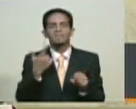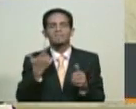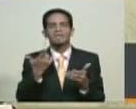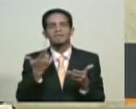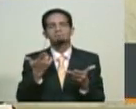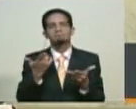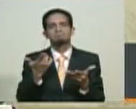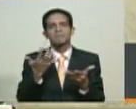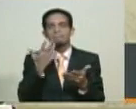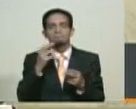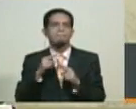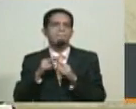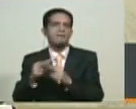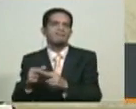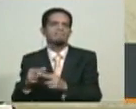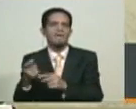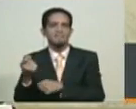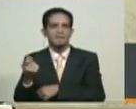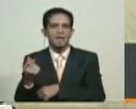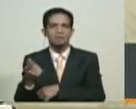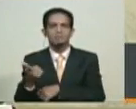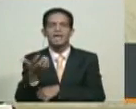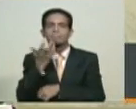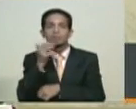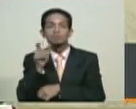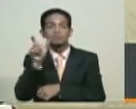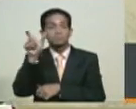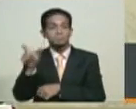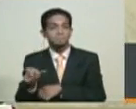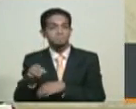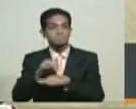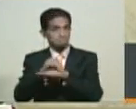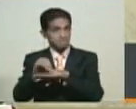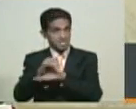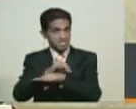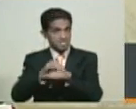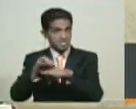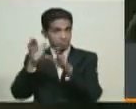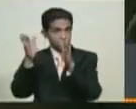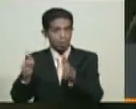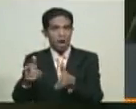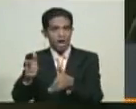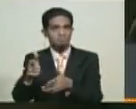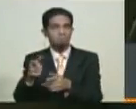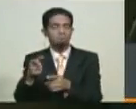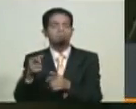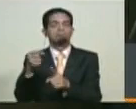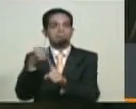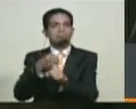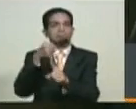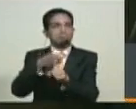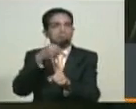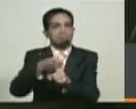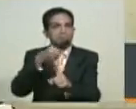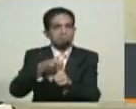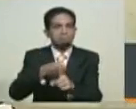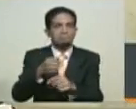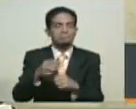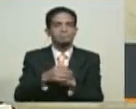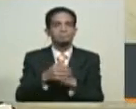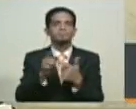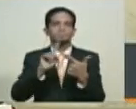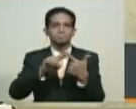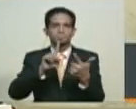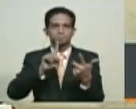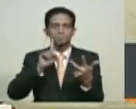eso el ministro Castro Soteldo ha insistido mucho, ¿no? El otro punto